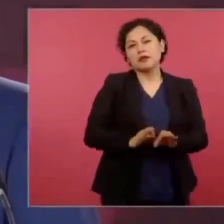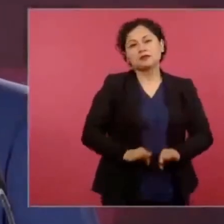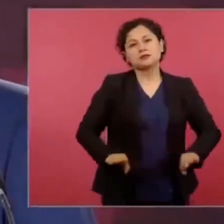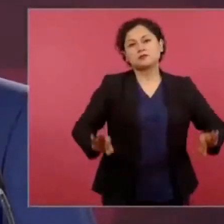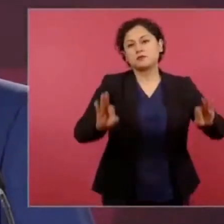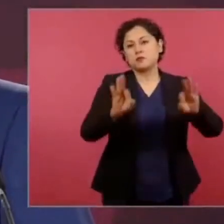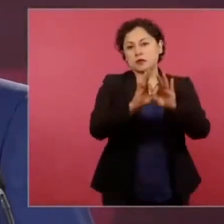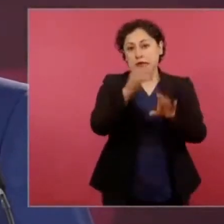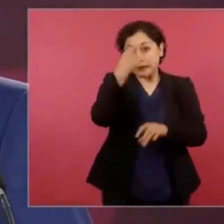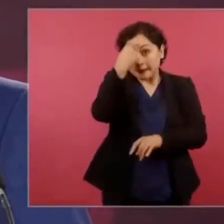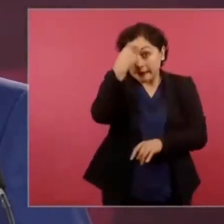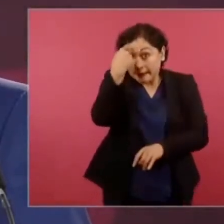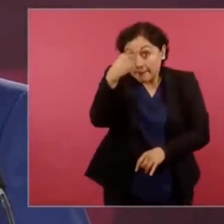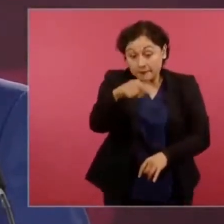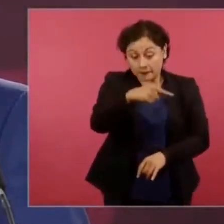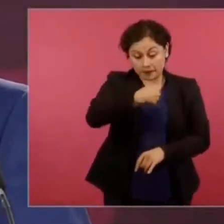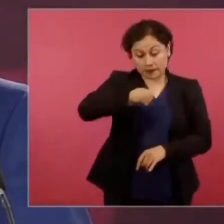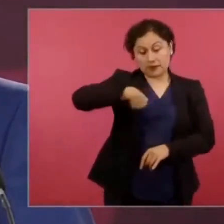nuestro deber